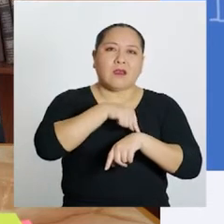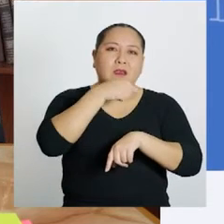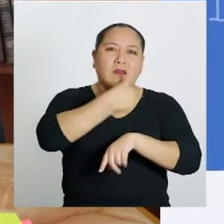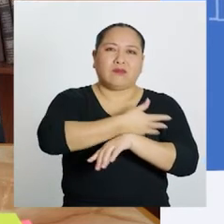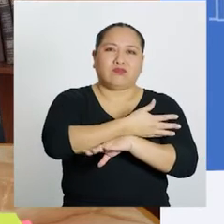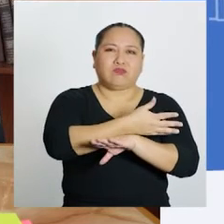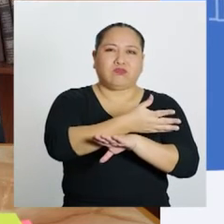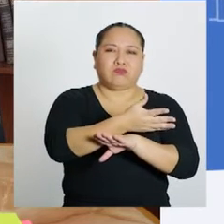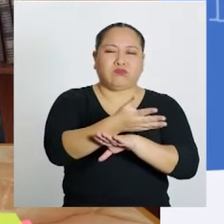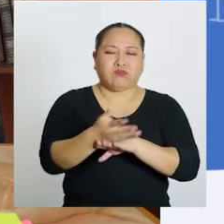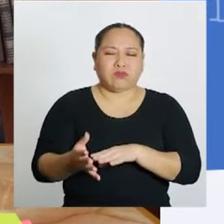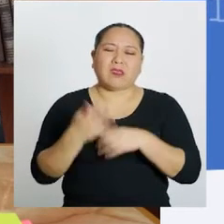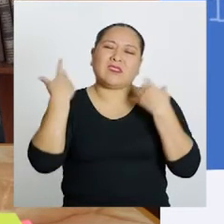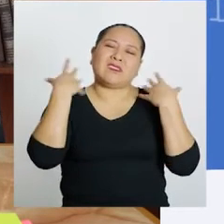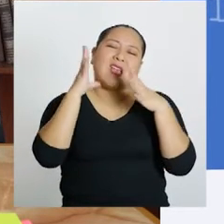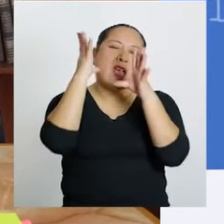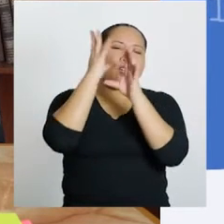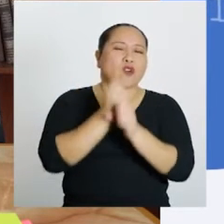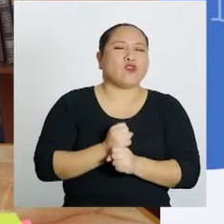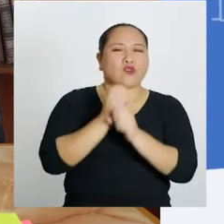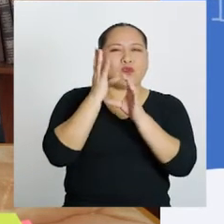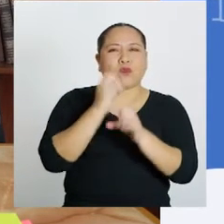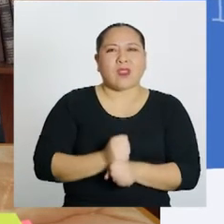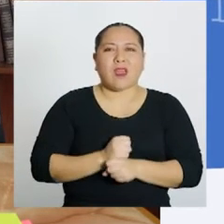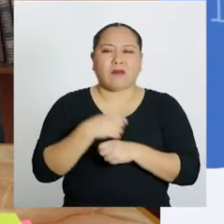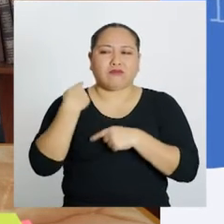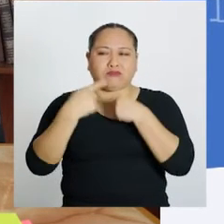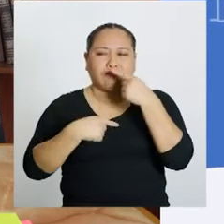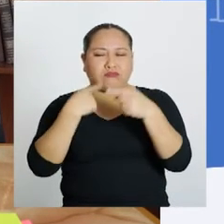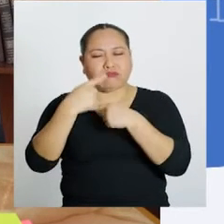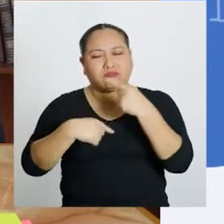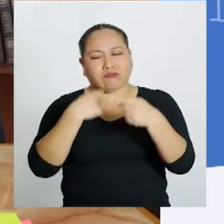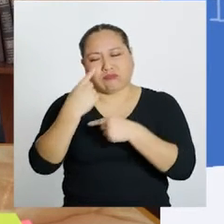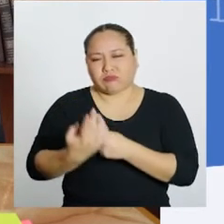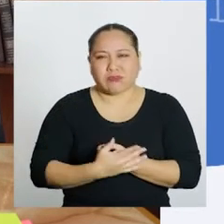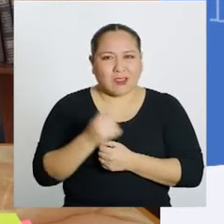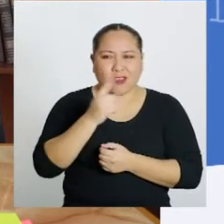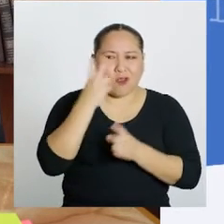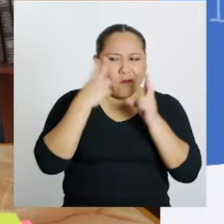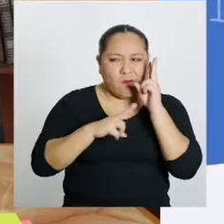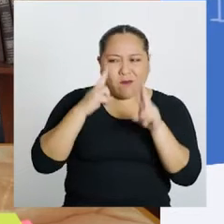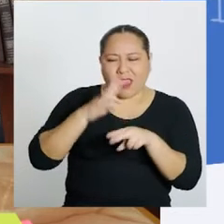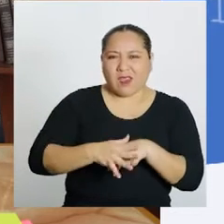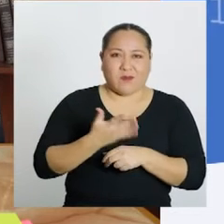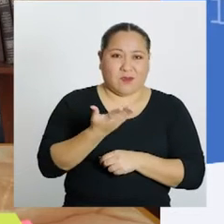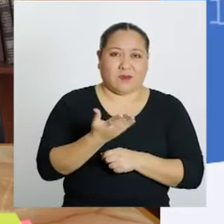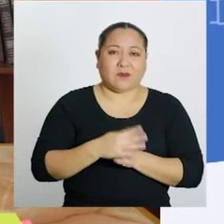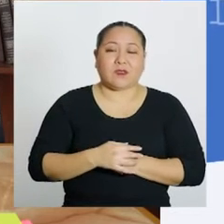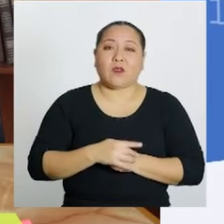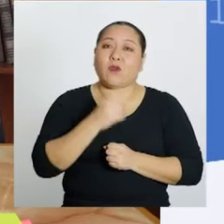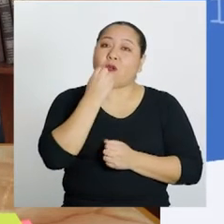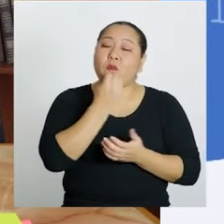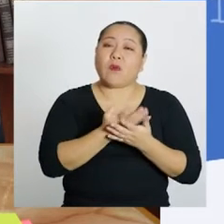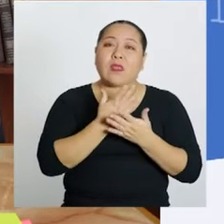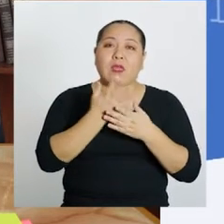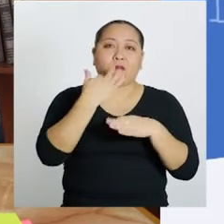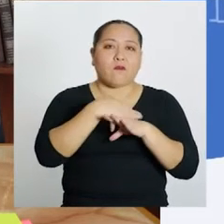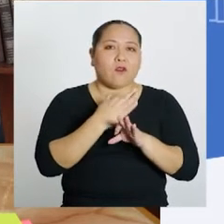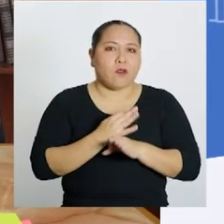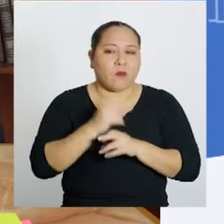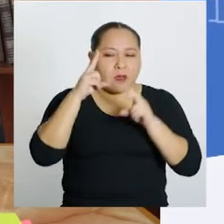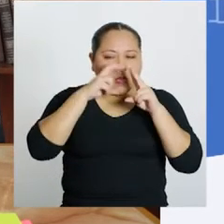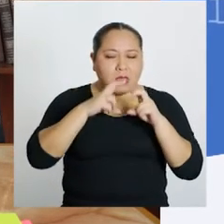y estamos tan acostumbrados a nuestras rutinas diarias que no nos damos cuenta de ellas. Una buena estrategia